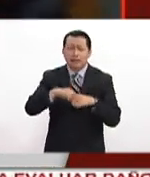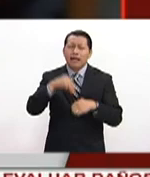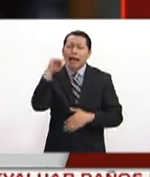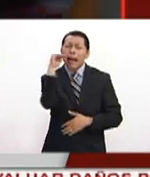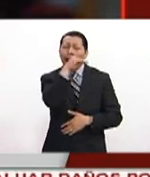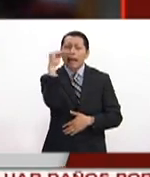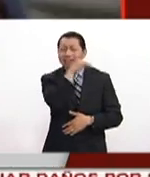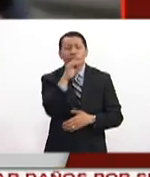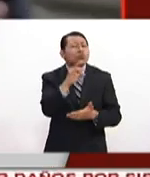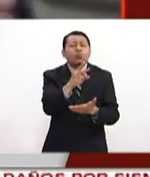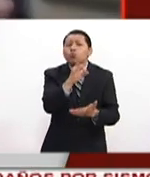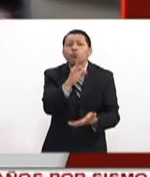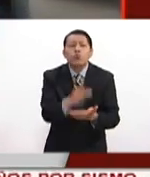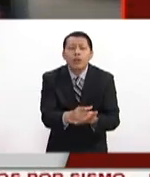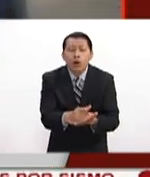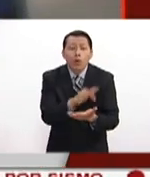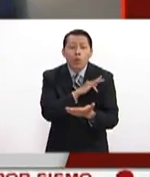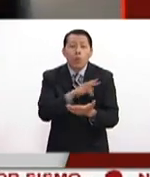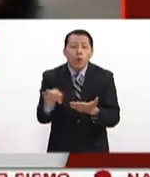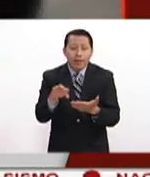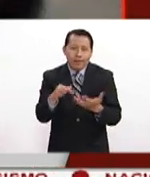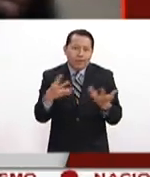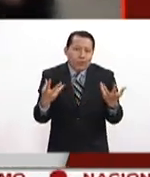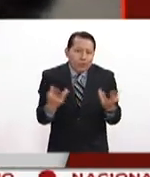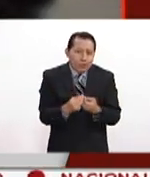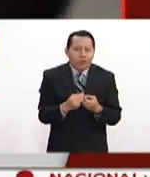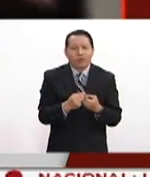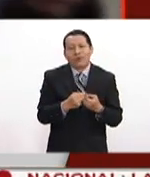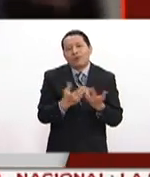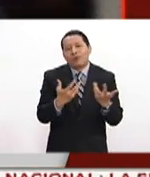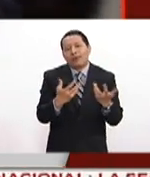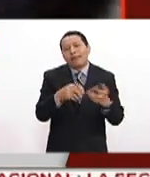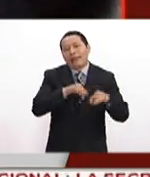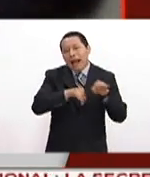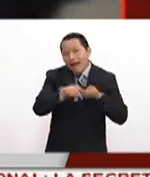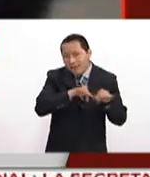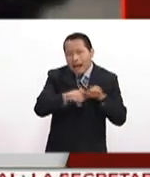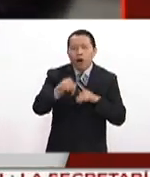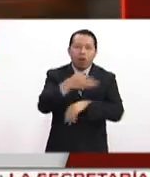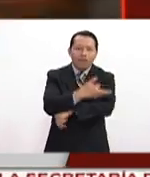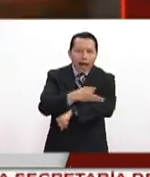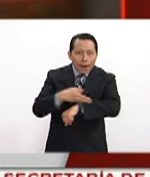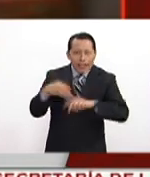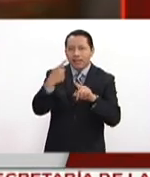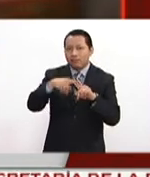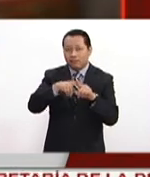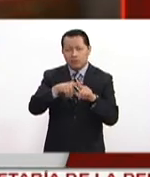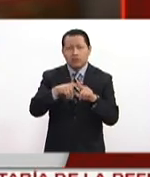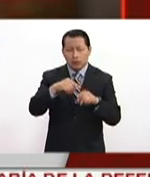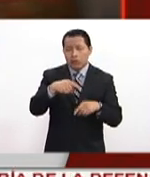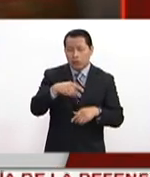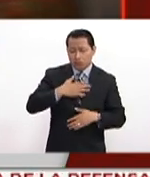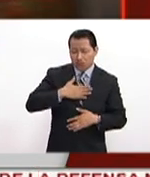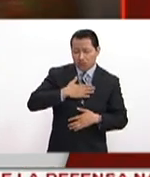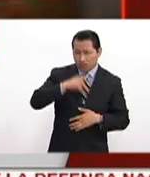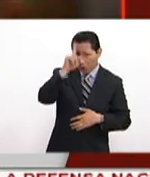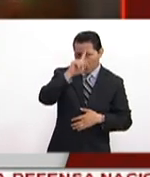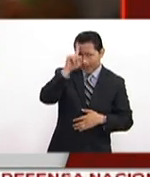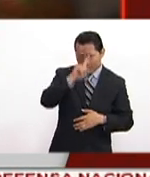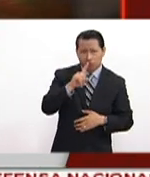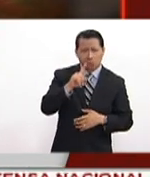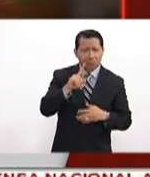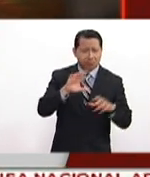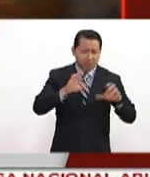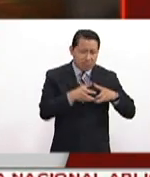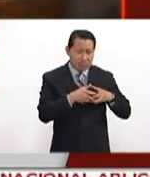trata de hacer acciones de lectura con nuestros colaboradores, con sus familias. En el consejo les damos todas las herramientas que requieren para